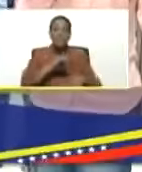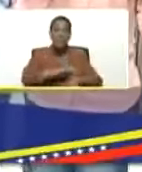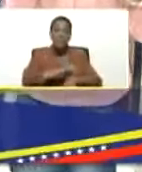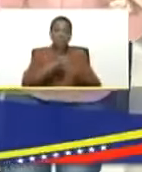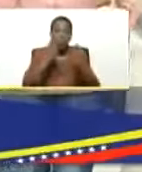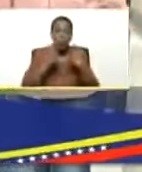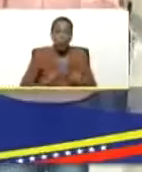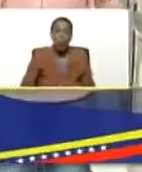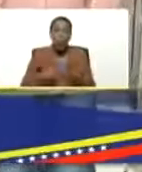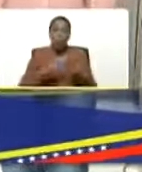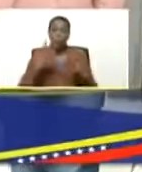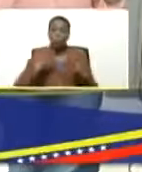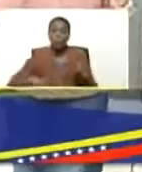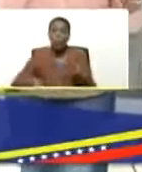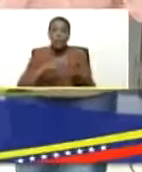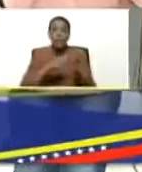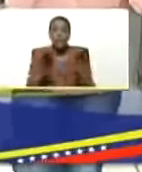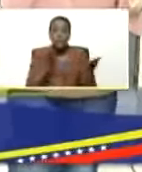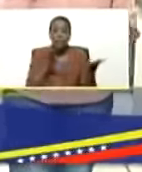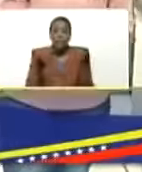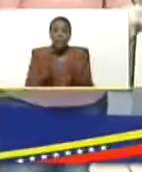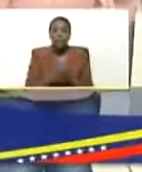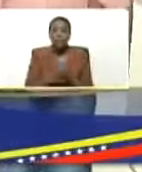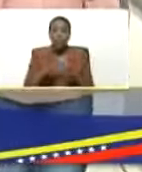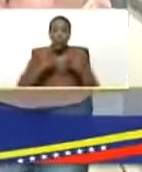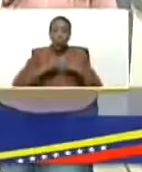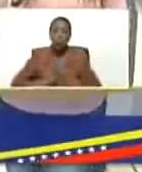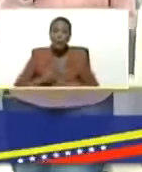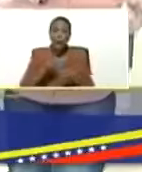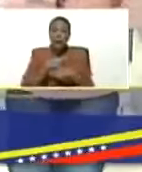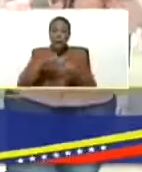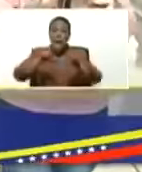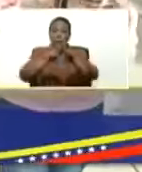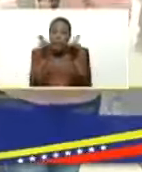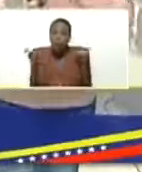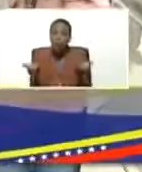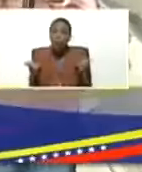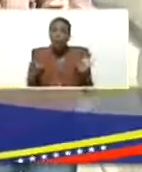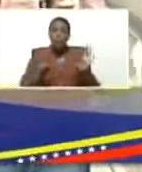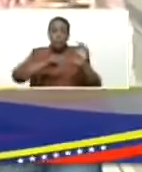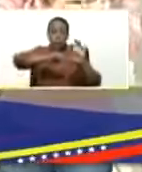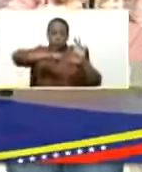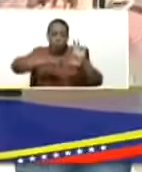interna, medicina general, servicios como urología, ginecología y, por